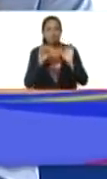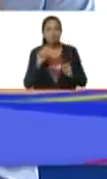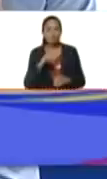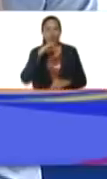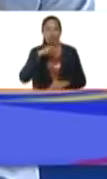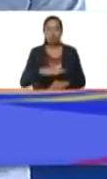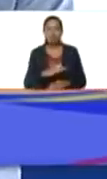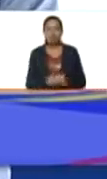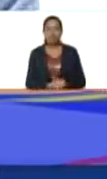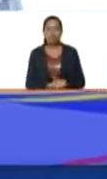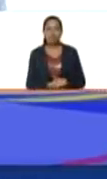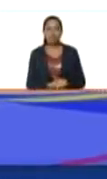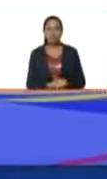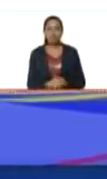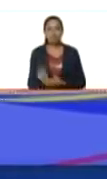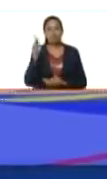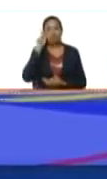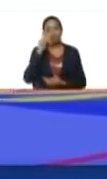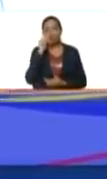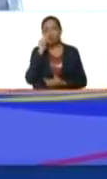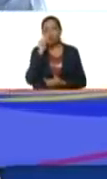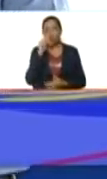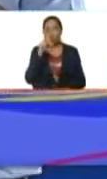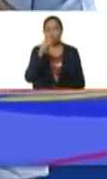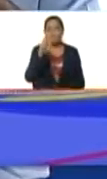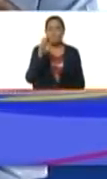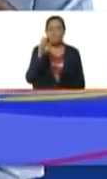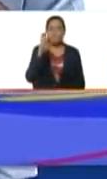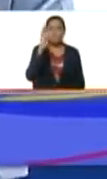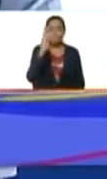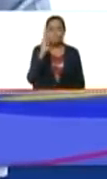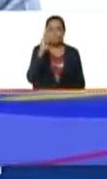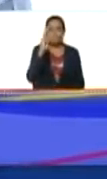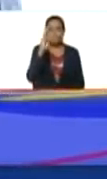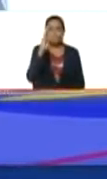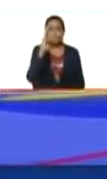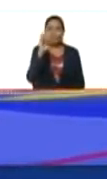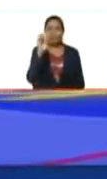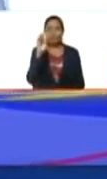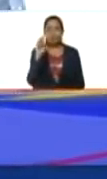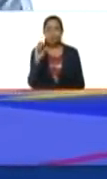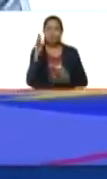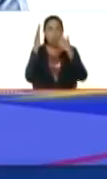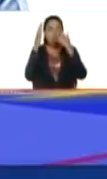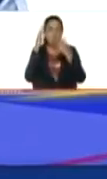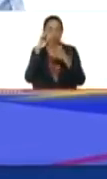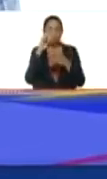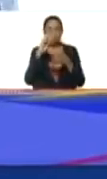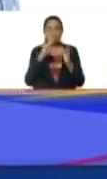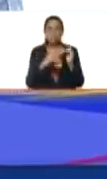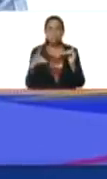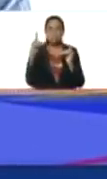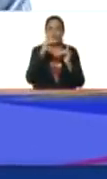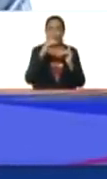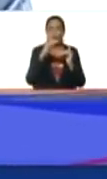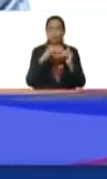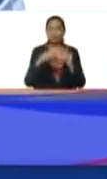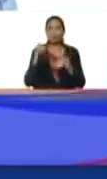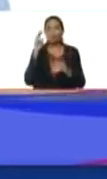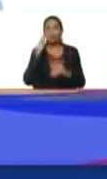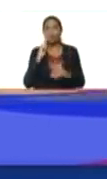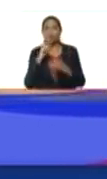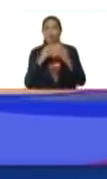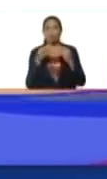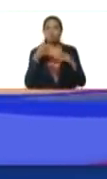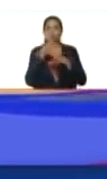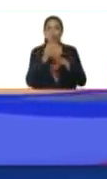historia, empezamos con el profesor Pedro Calzadilla, con el Centro de Historia, un diplomado en Bolívar para todos los maestros de historia de todos los